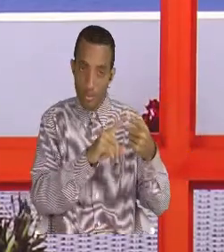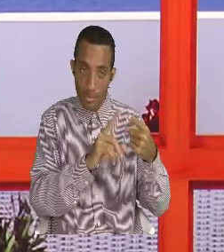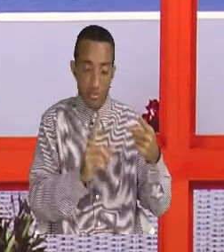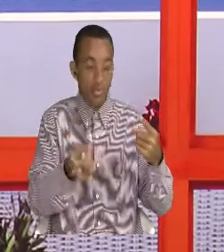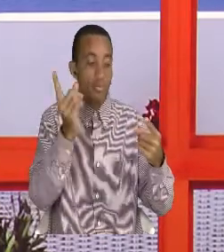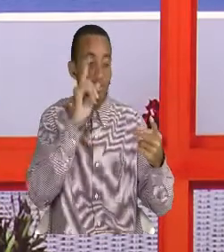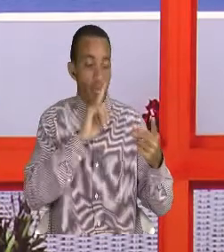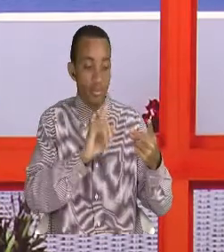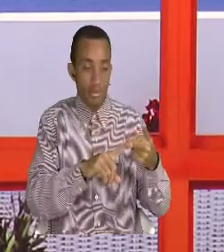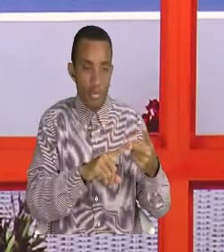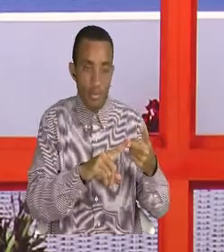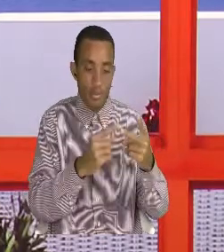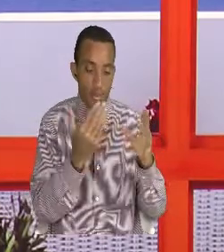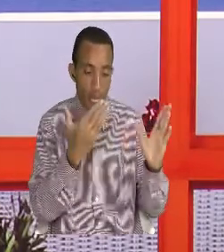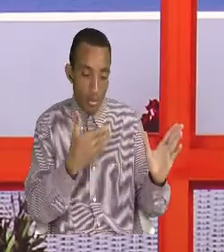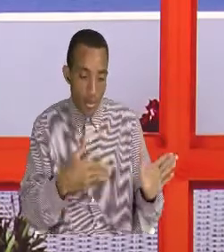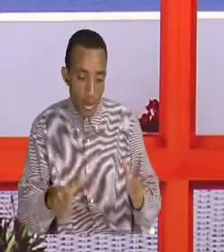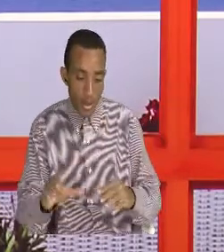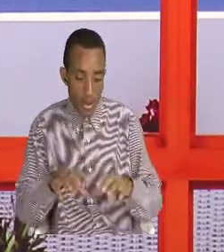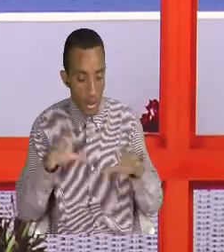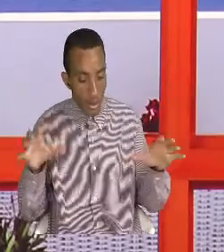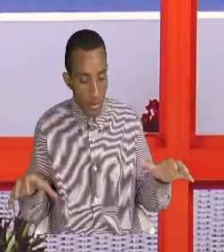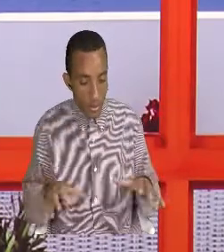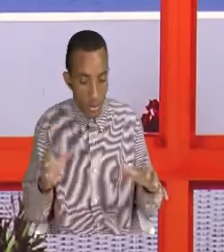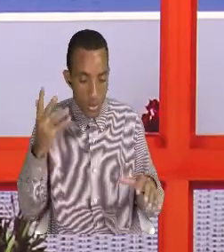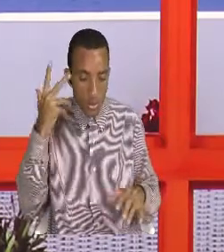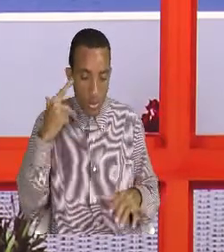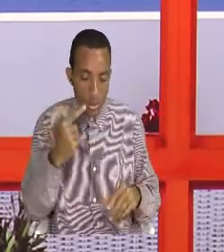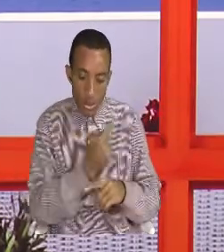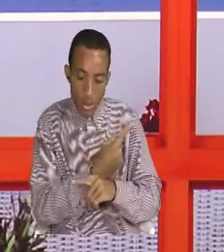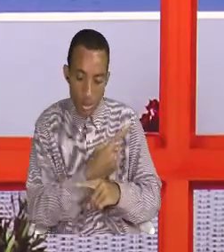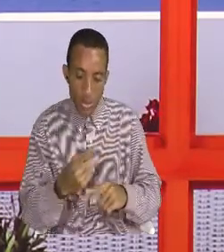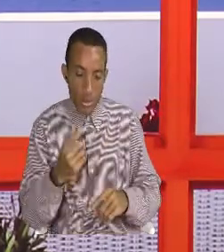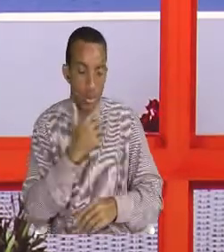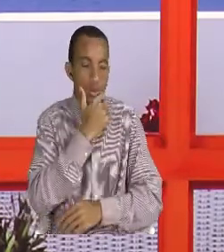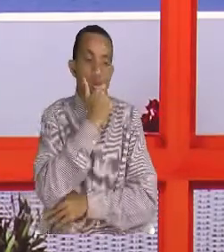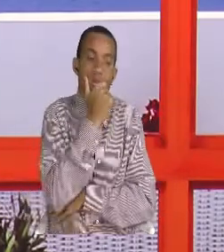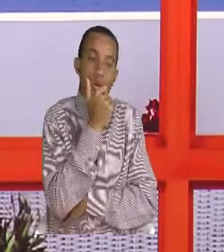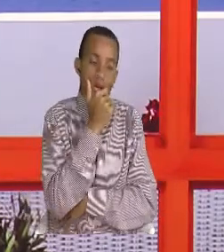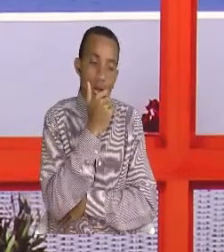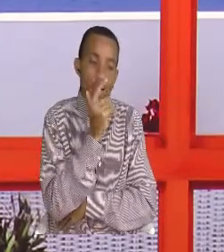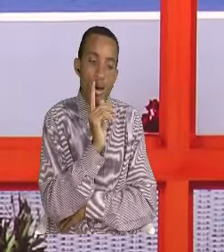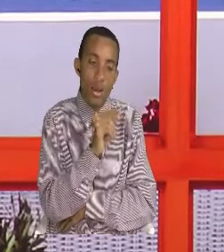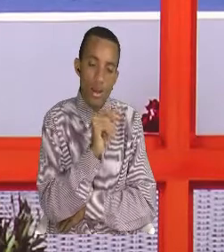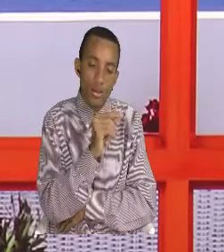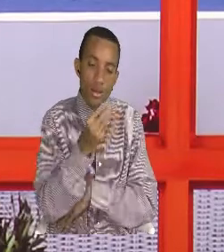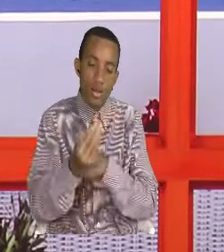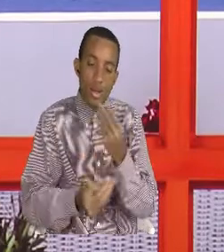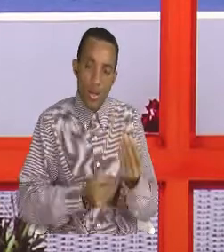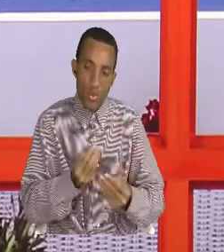una planificación de nuestras actividades diarias de la semana. Es decir, eso nos va a permitir poder sacar un